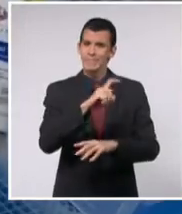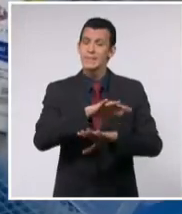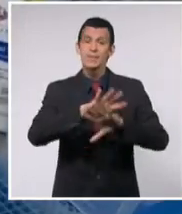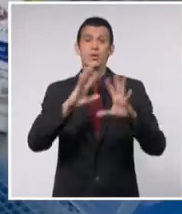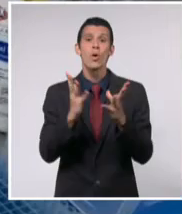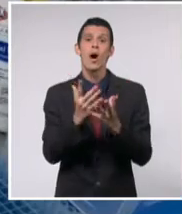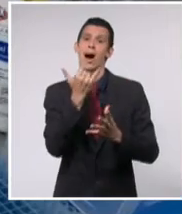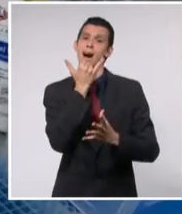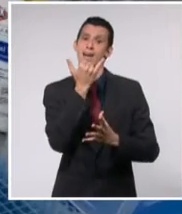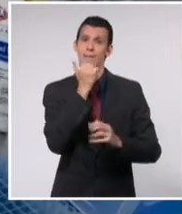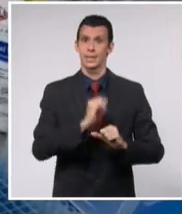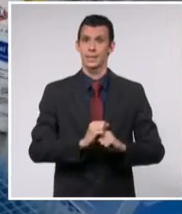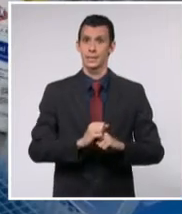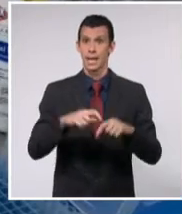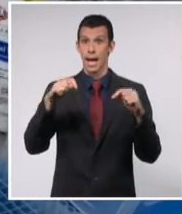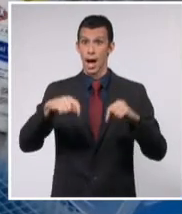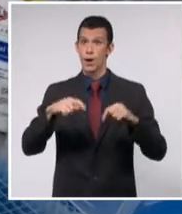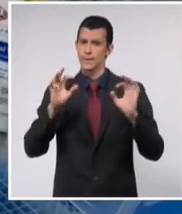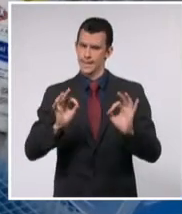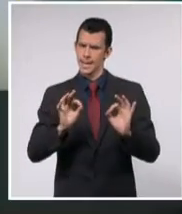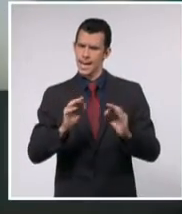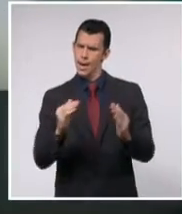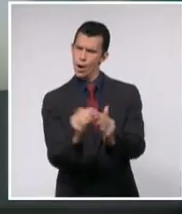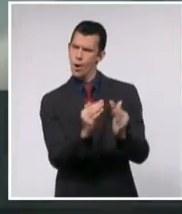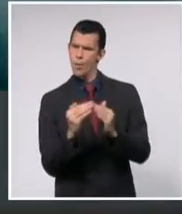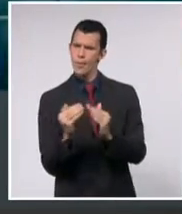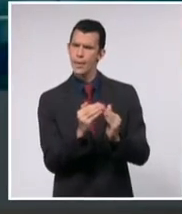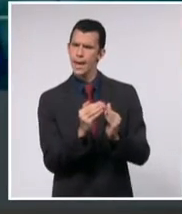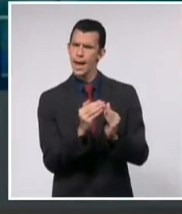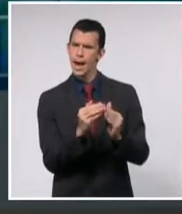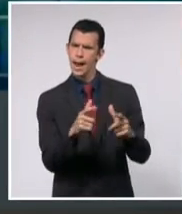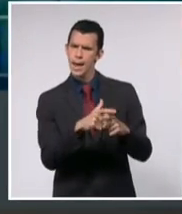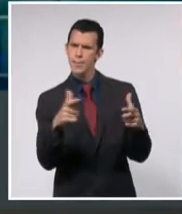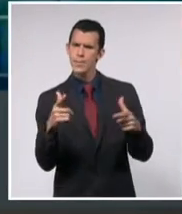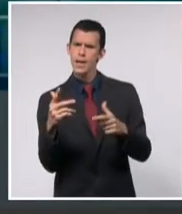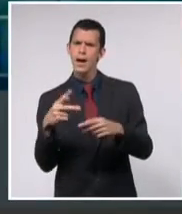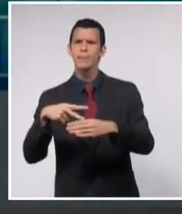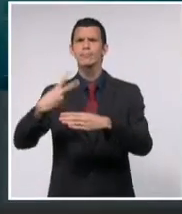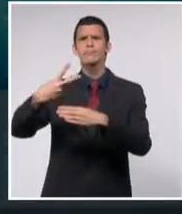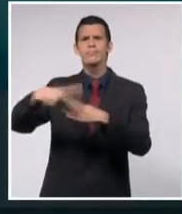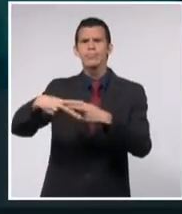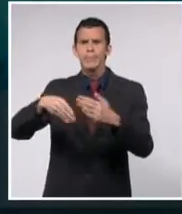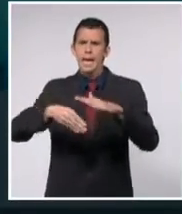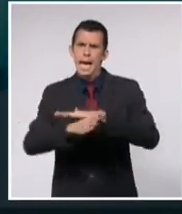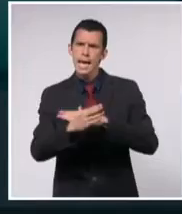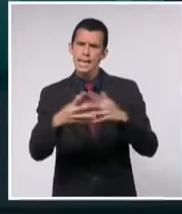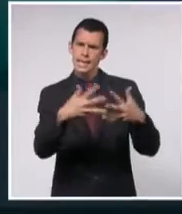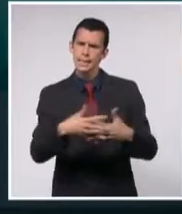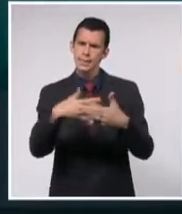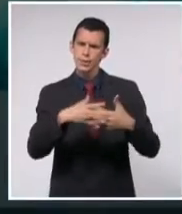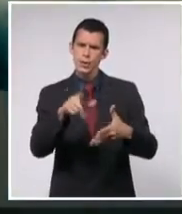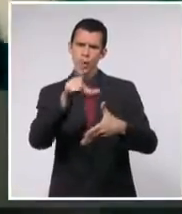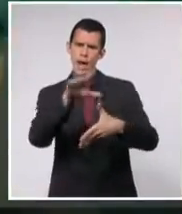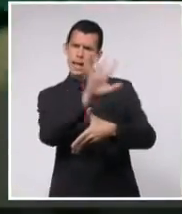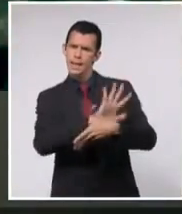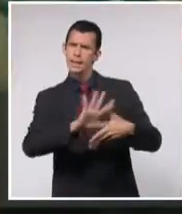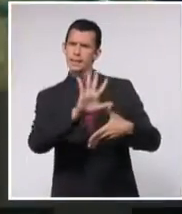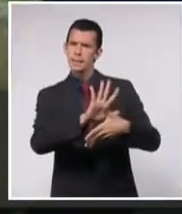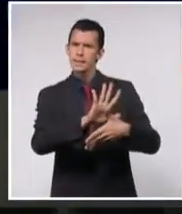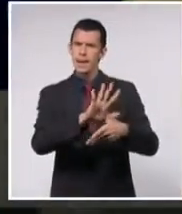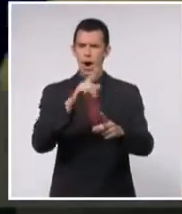y afrodescendientes, las encuestas los sitúan cada vez más lejos de los que apuestan por la